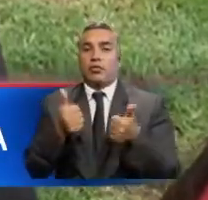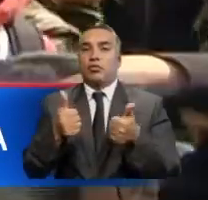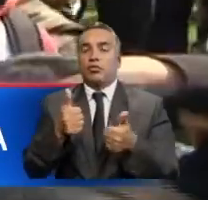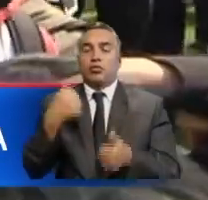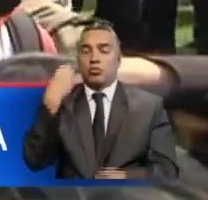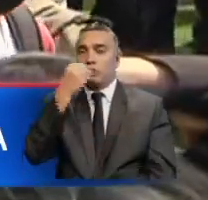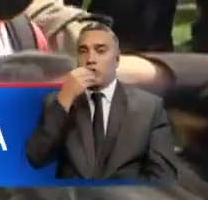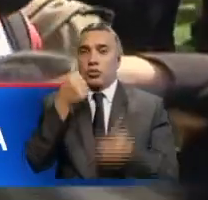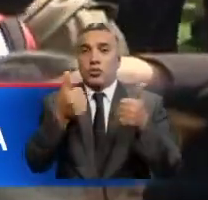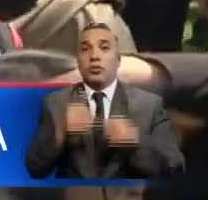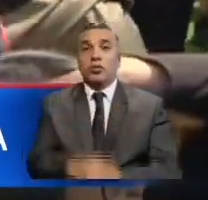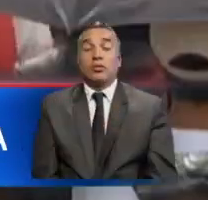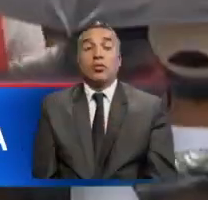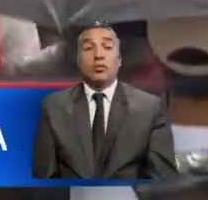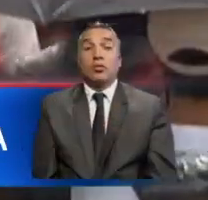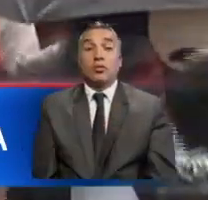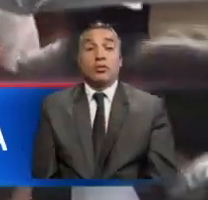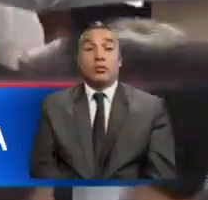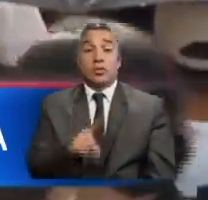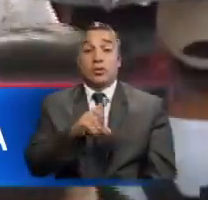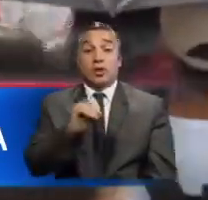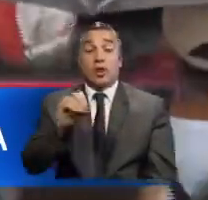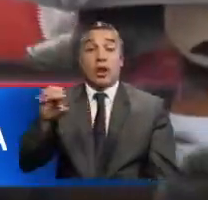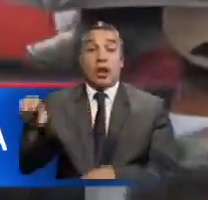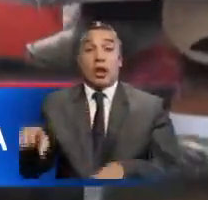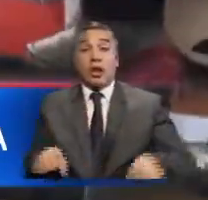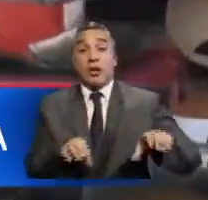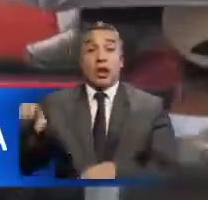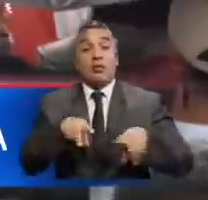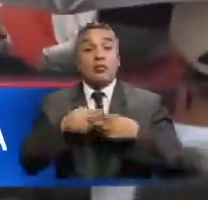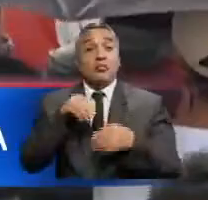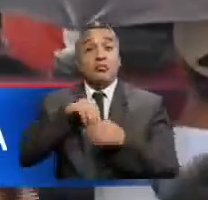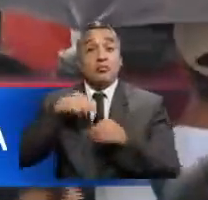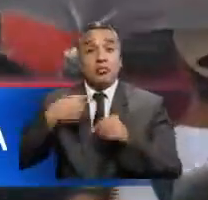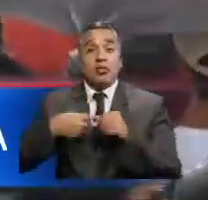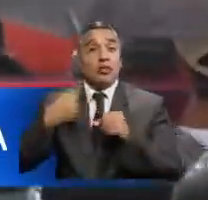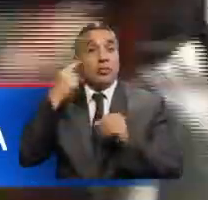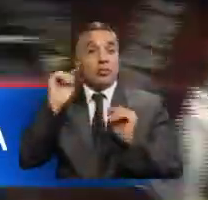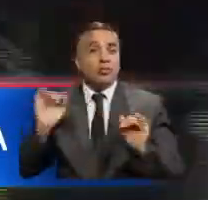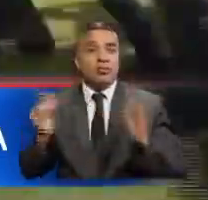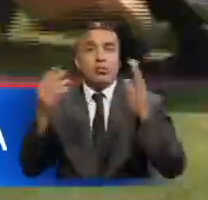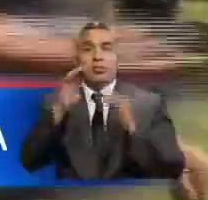muy bueno. Este es uno de los 100 eventos que se han realizado en la capital para celebrar los